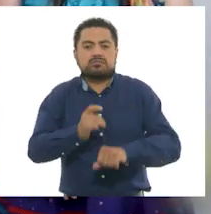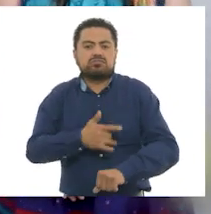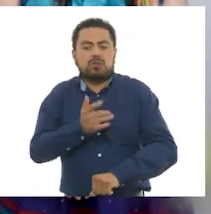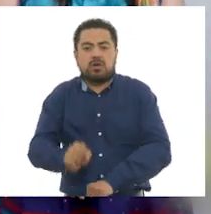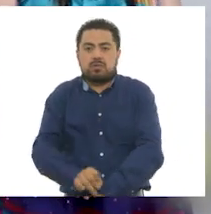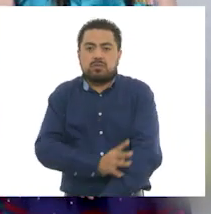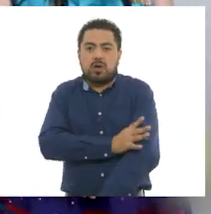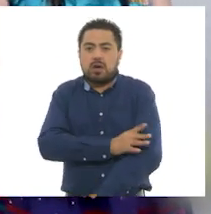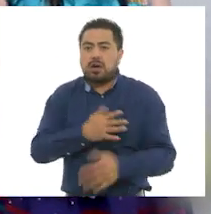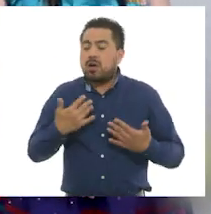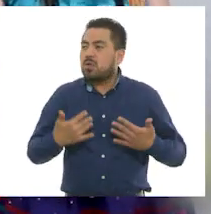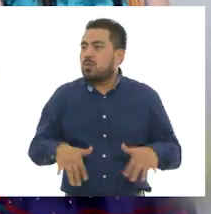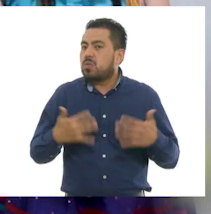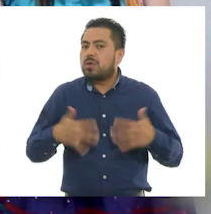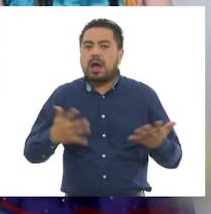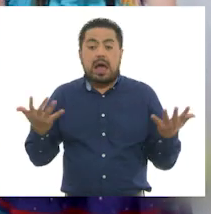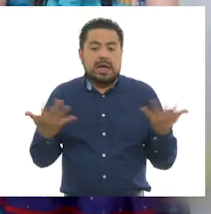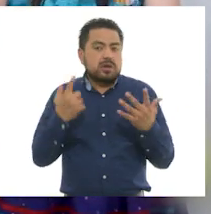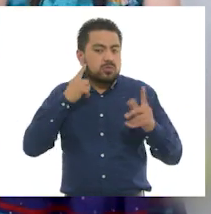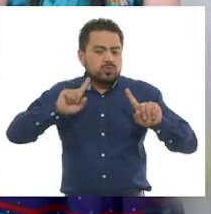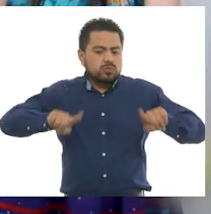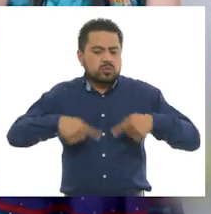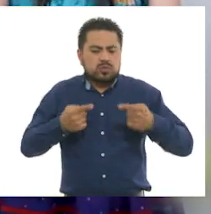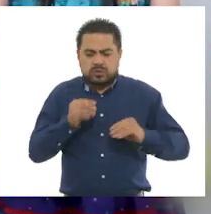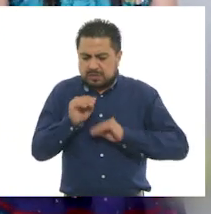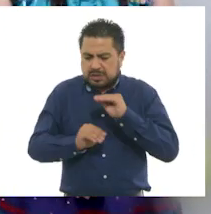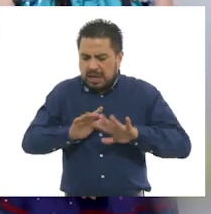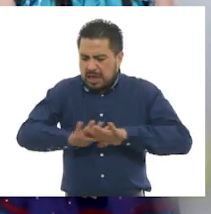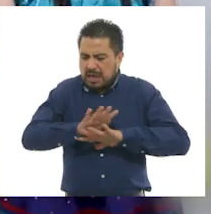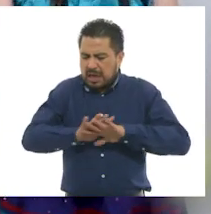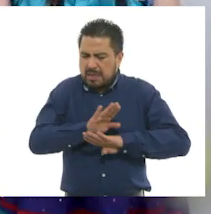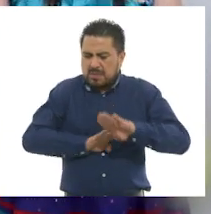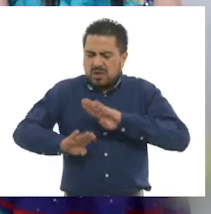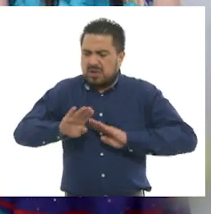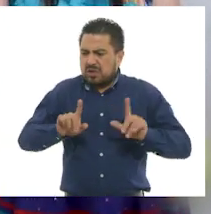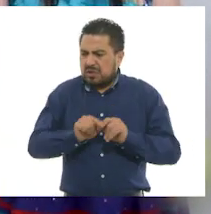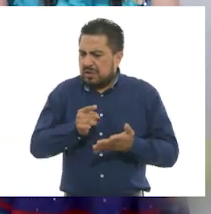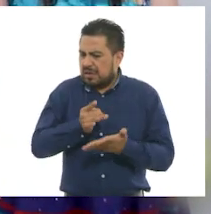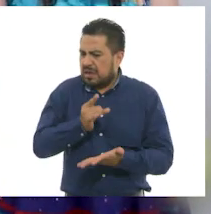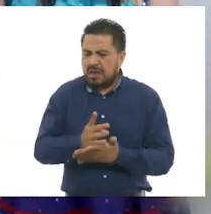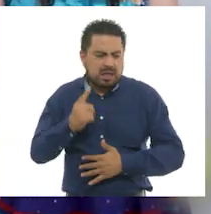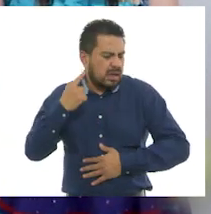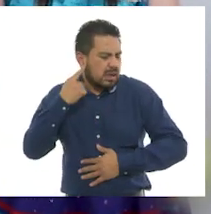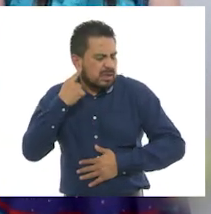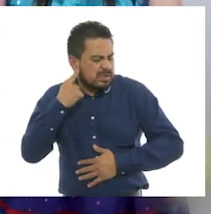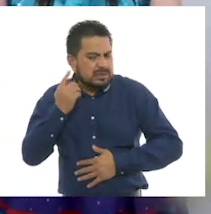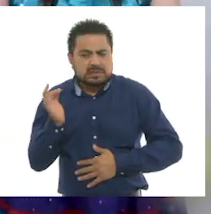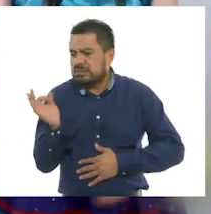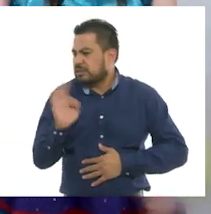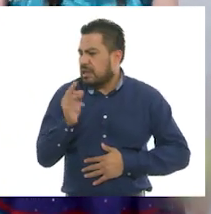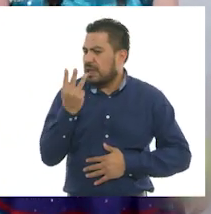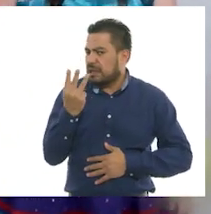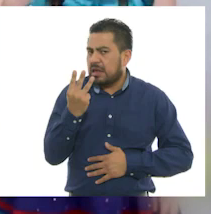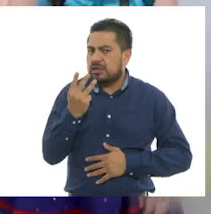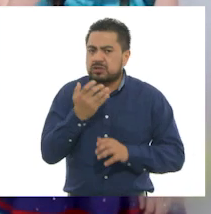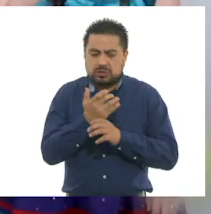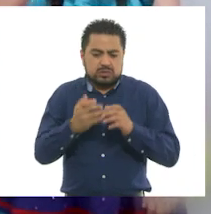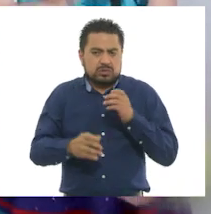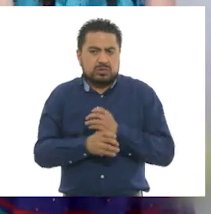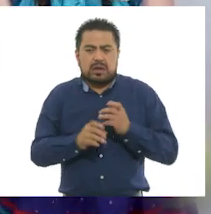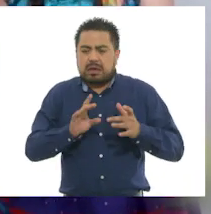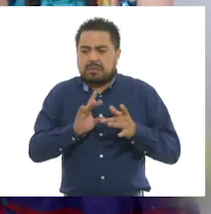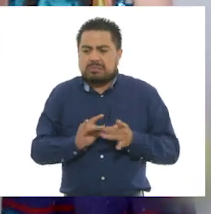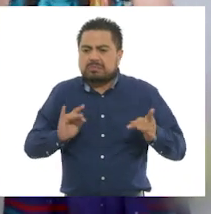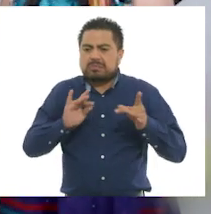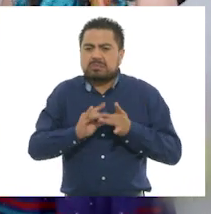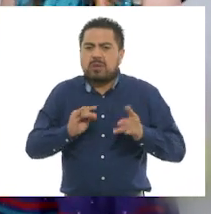emocionales. El hacer música provoca más cambios biológicos que solo escucharla. Al menos hay tres factores que